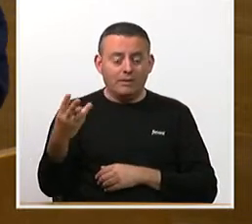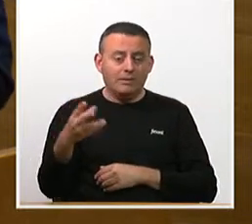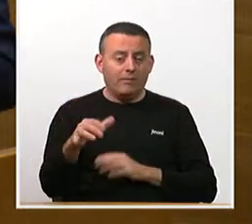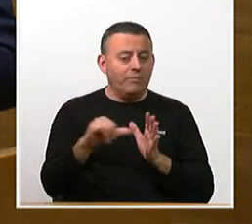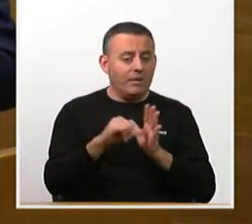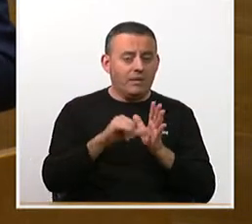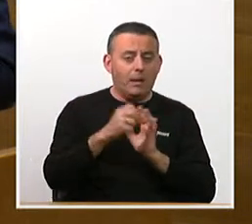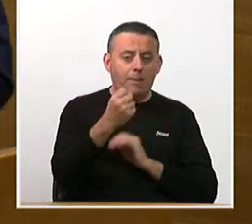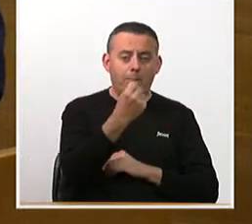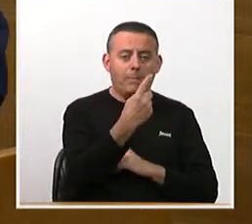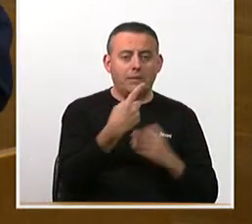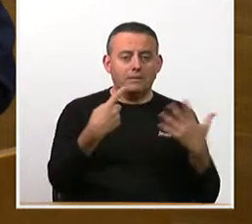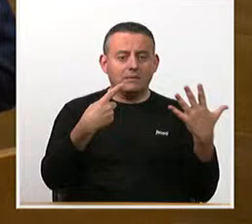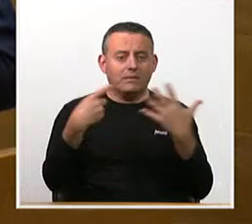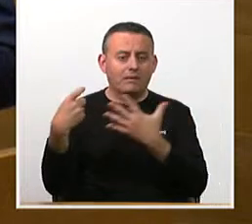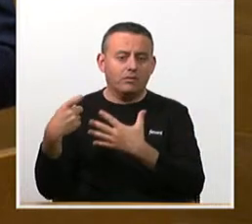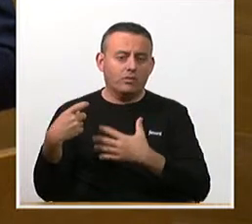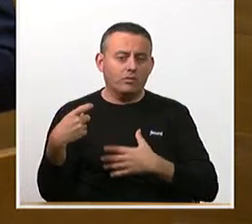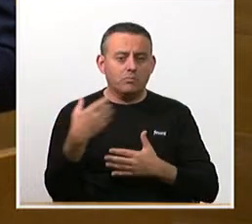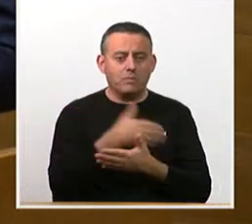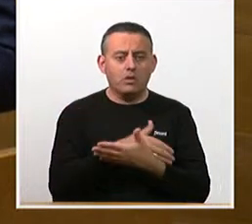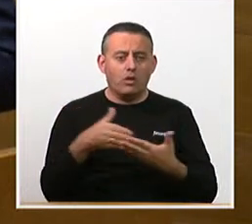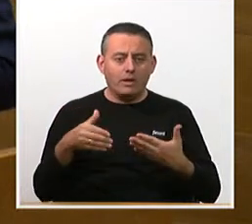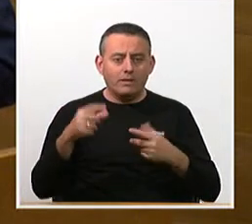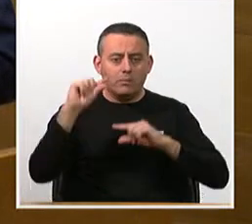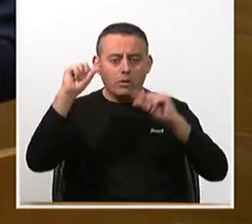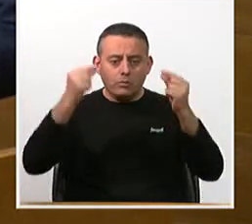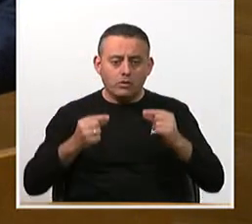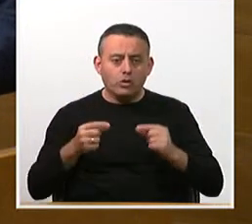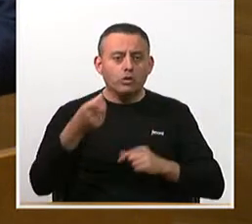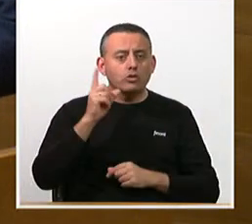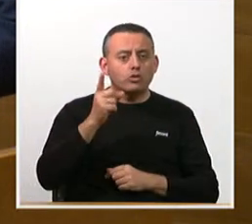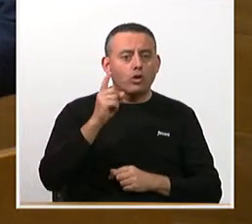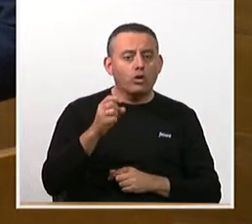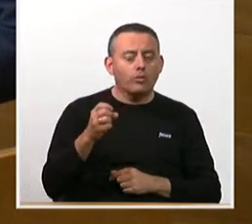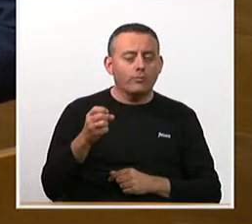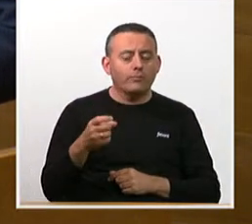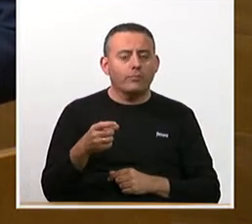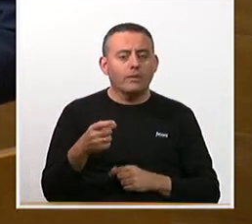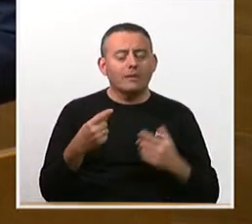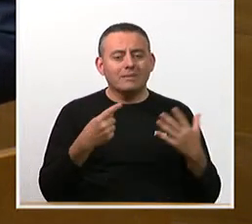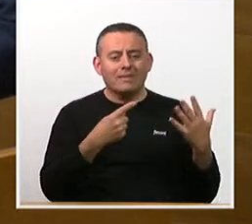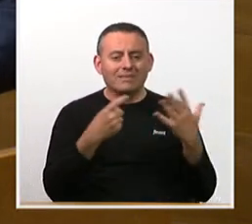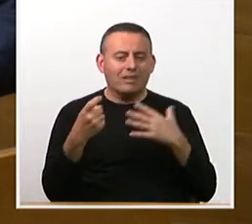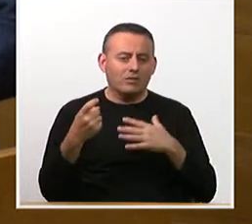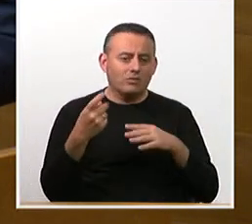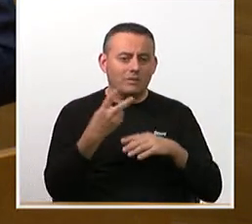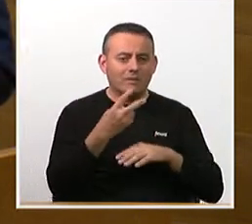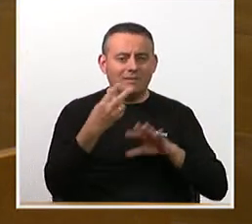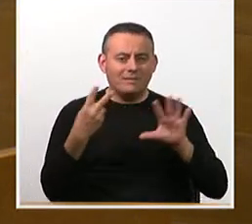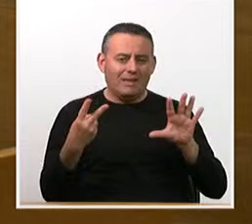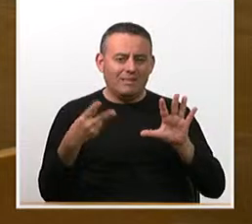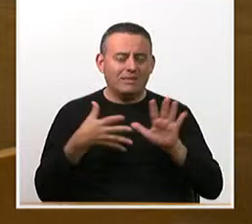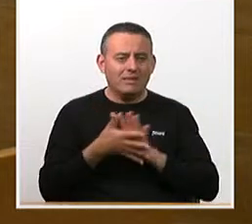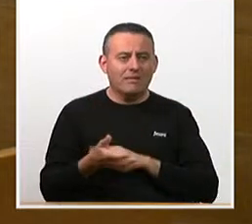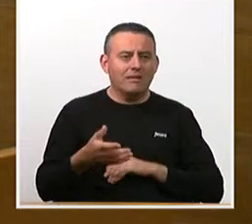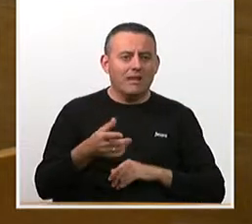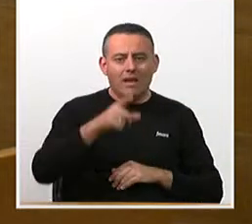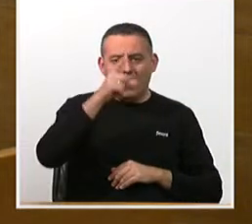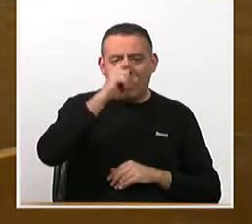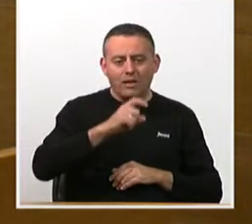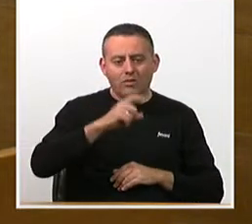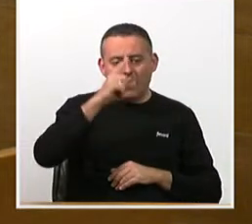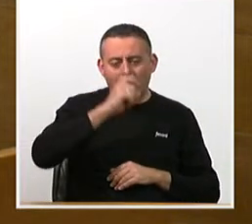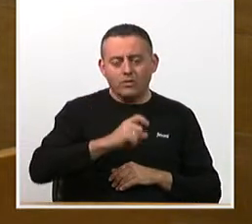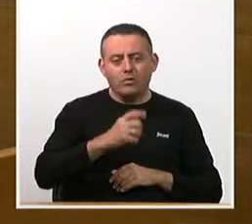y pico millones de presupuesto ejecutaron 377 no llegaron ni a 50 al año de media ni a 50 de media